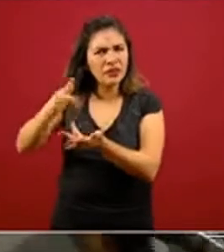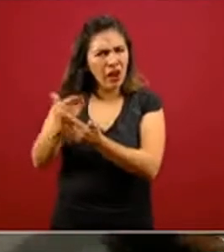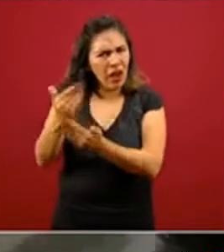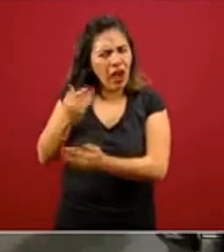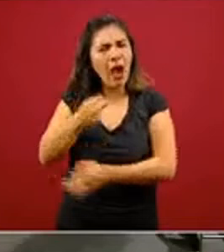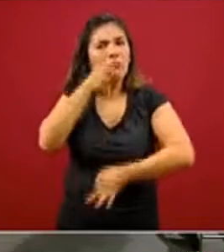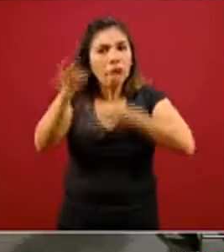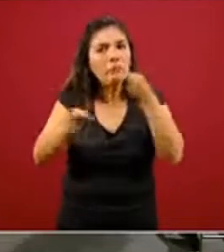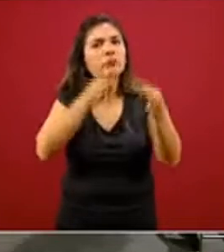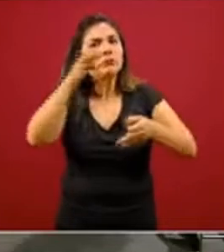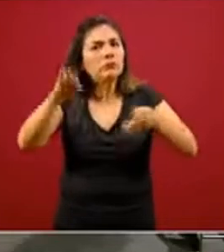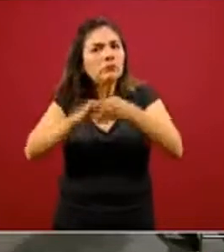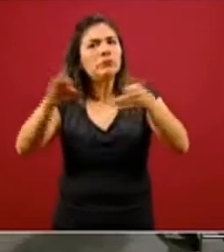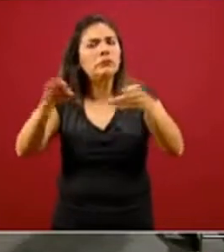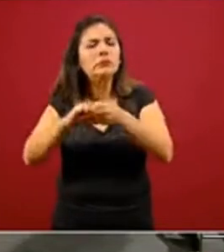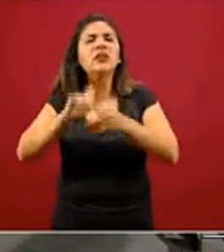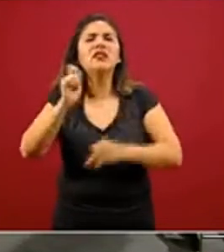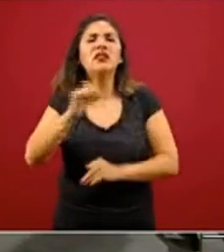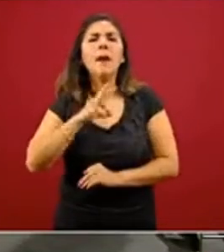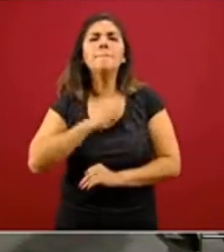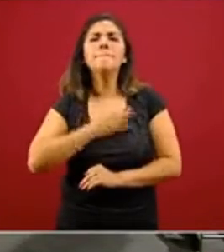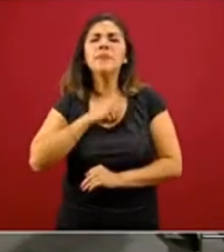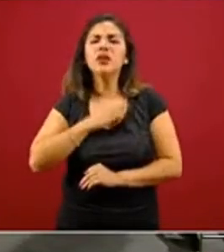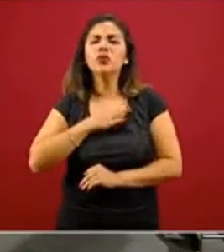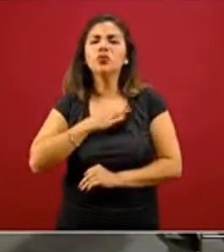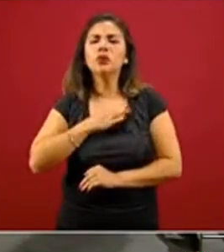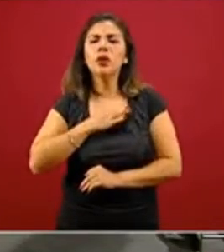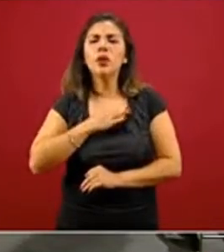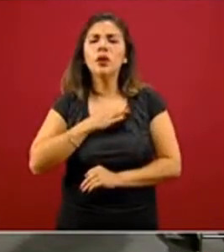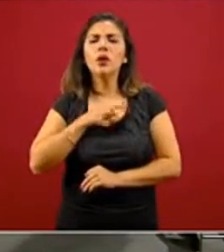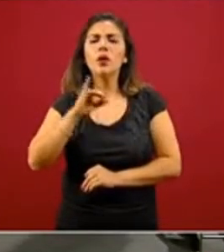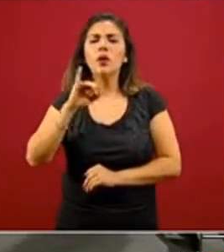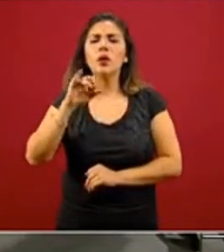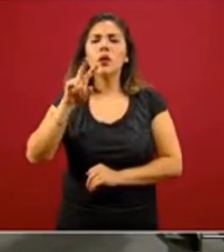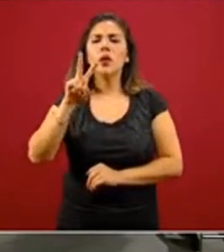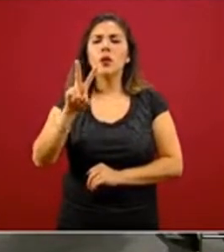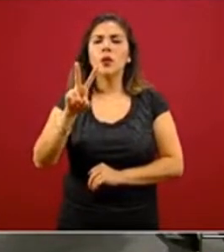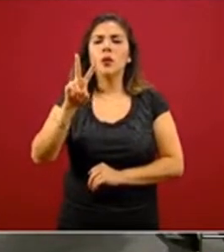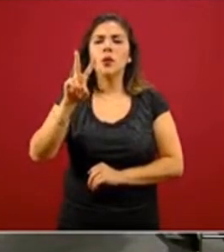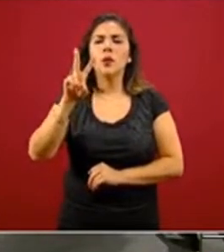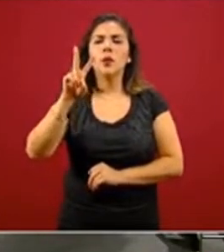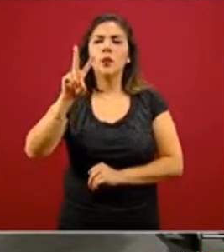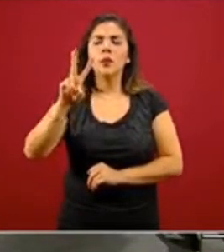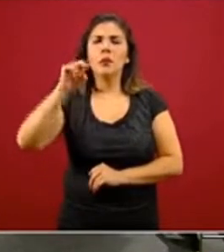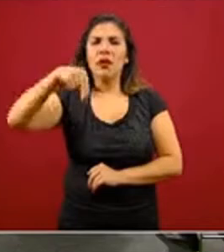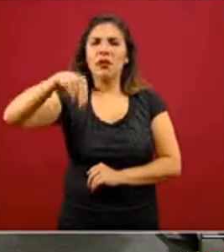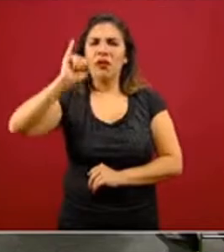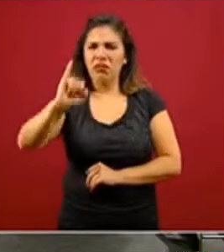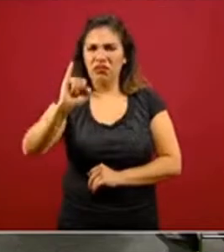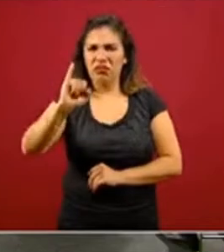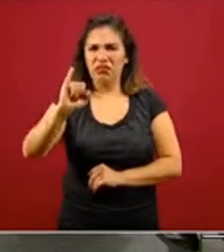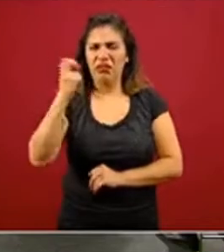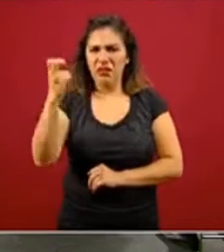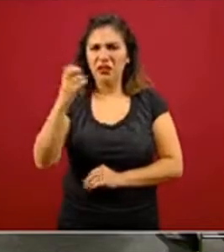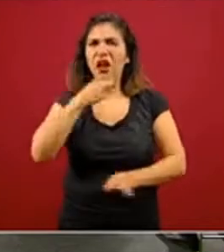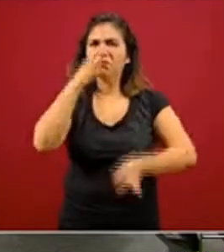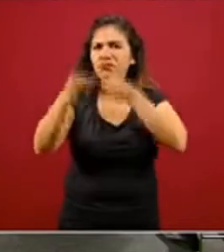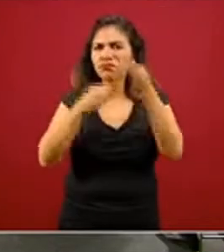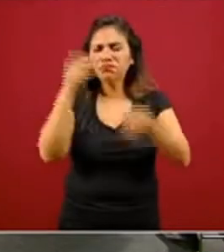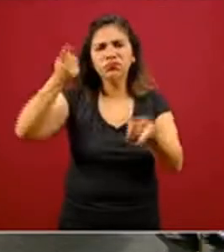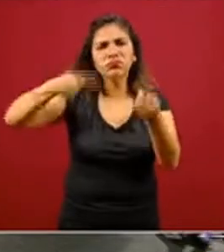alerta de el famoso virus Nipah, VNI, que según esto lo está reportando la